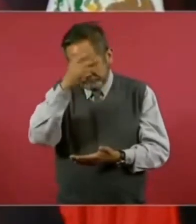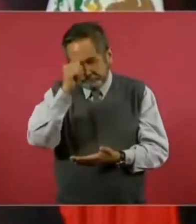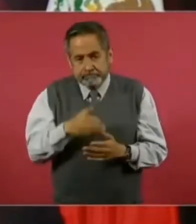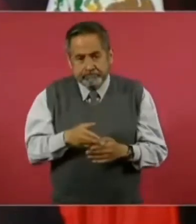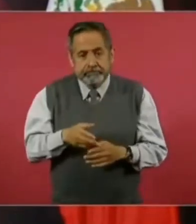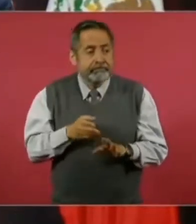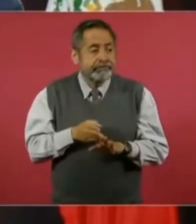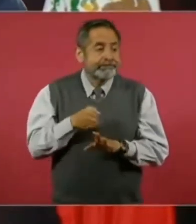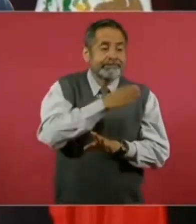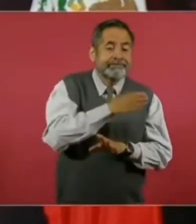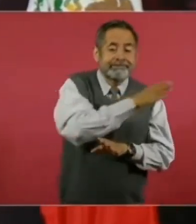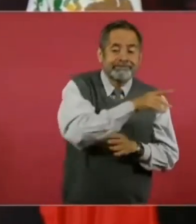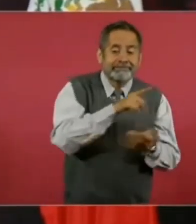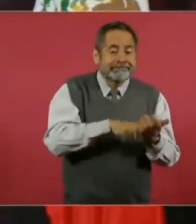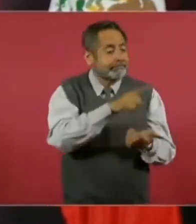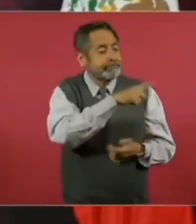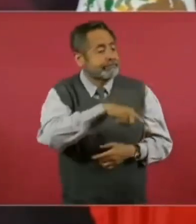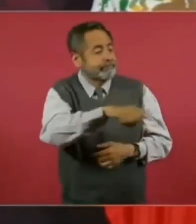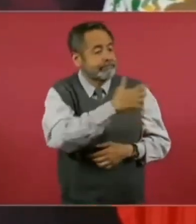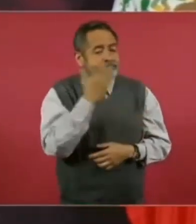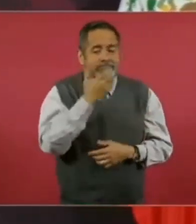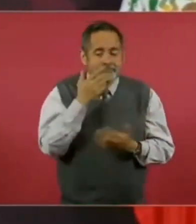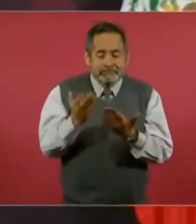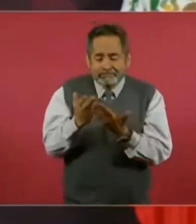estaban acostumbrados